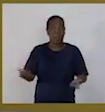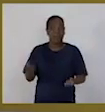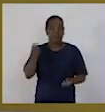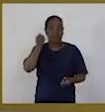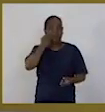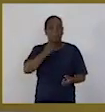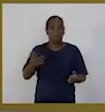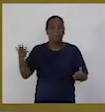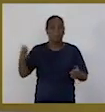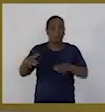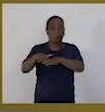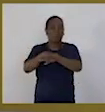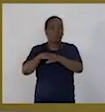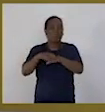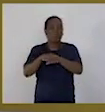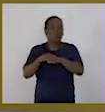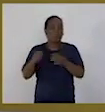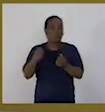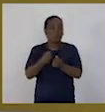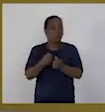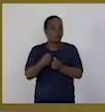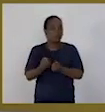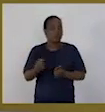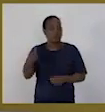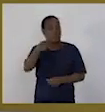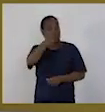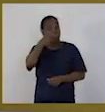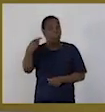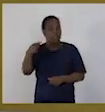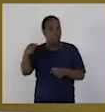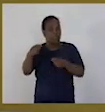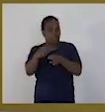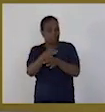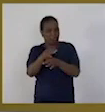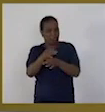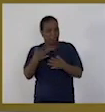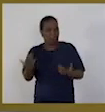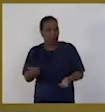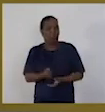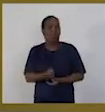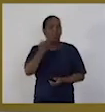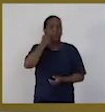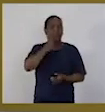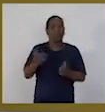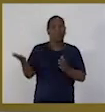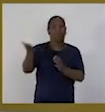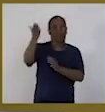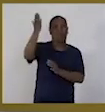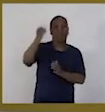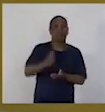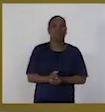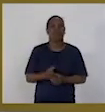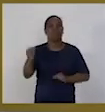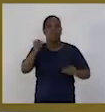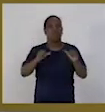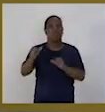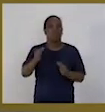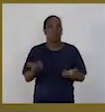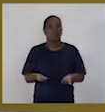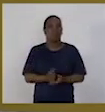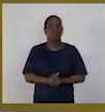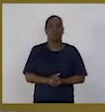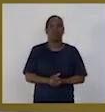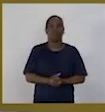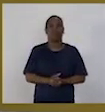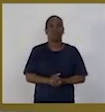sustancia reaccionante. En este caso, a menor tamaño sería mucho mayor la velocidad de la reacción. Por lo tanto,